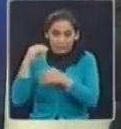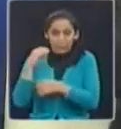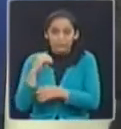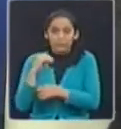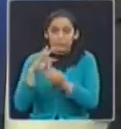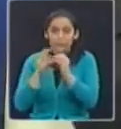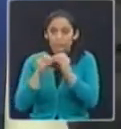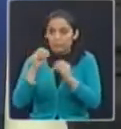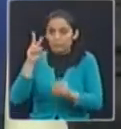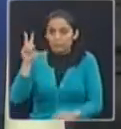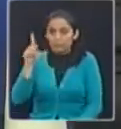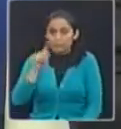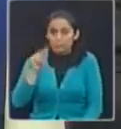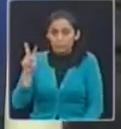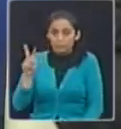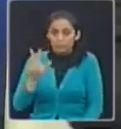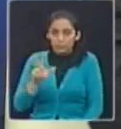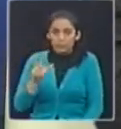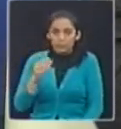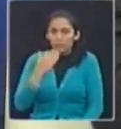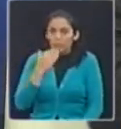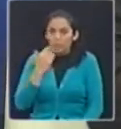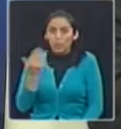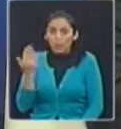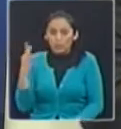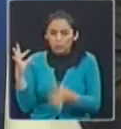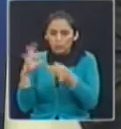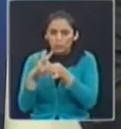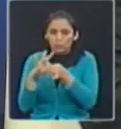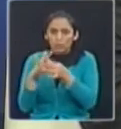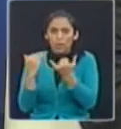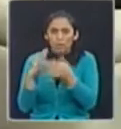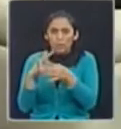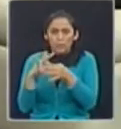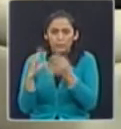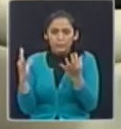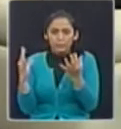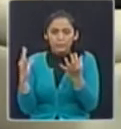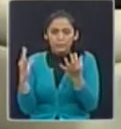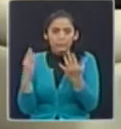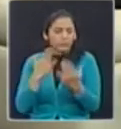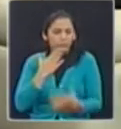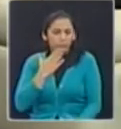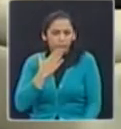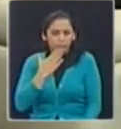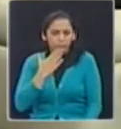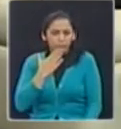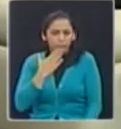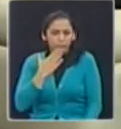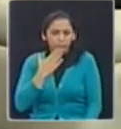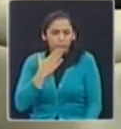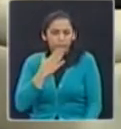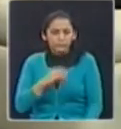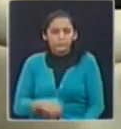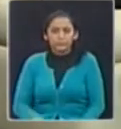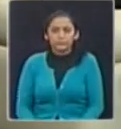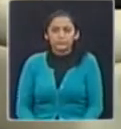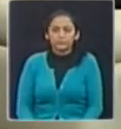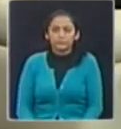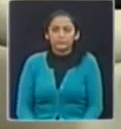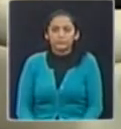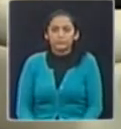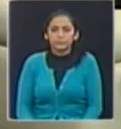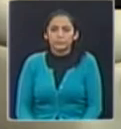no tiene nada que ver políticamente los dos movimientos? Sí, esto sucedió en función de la aprobación